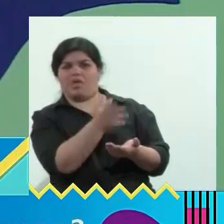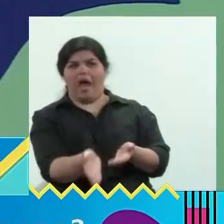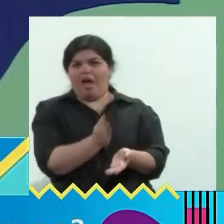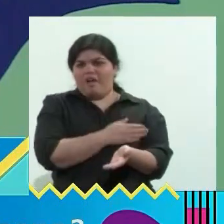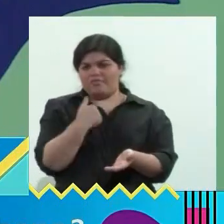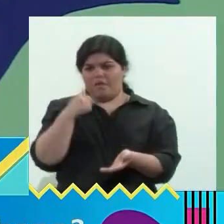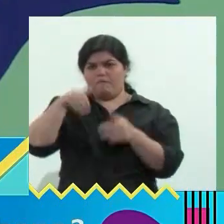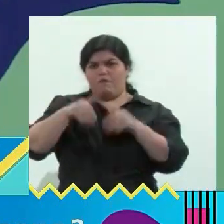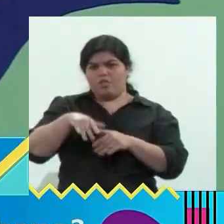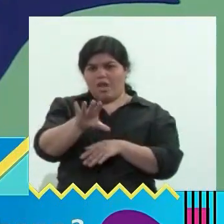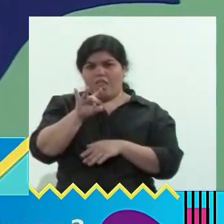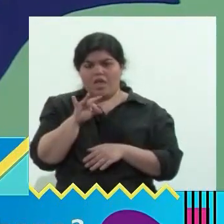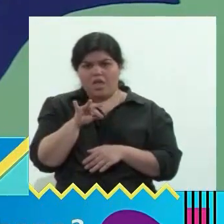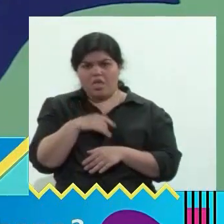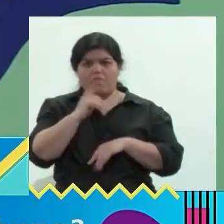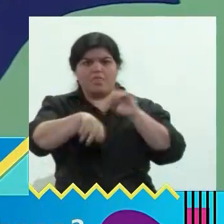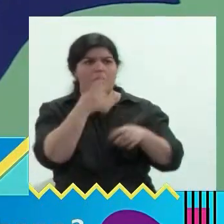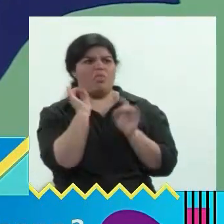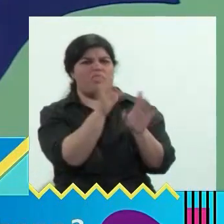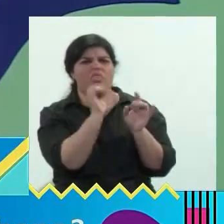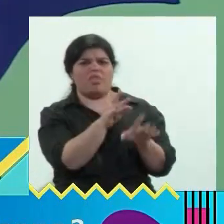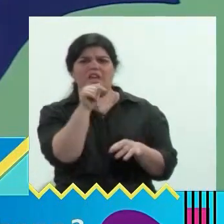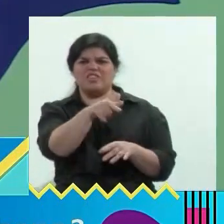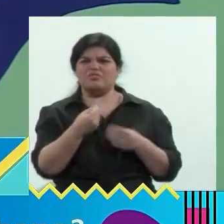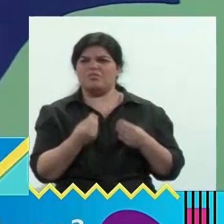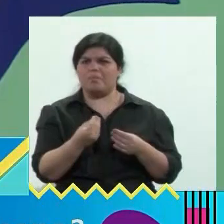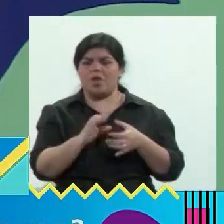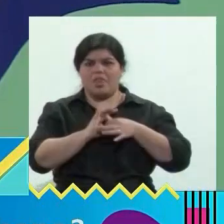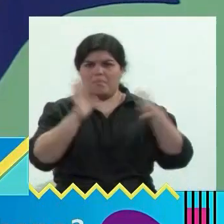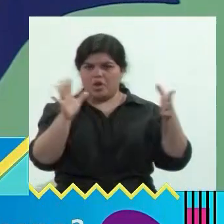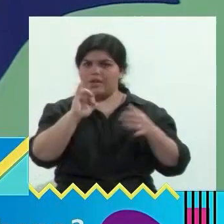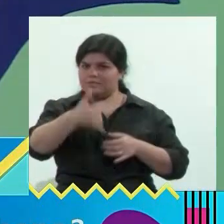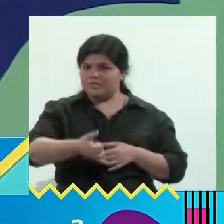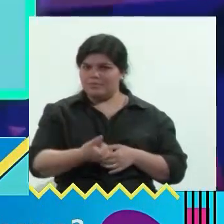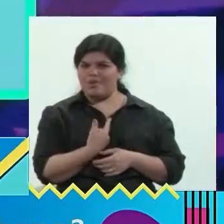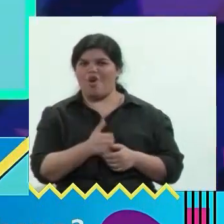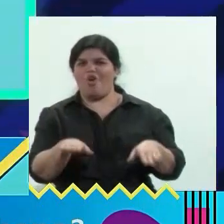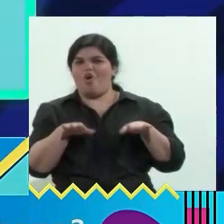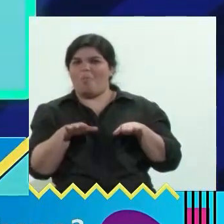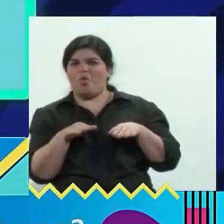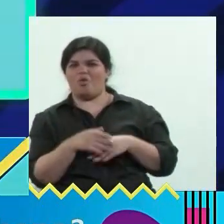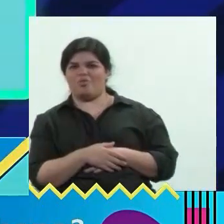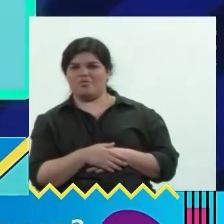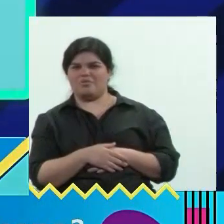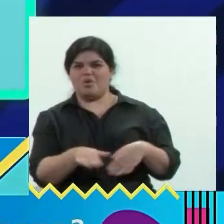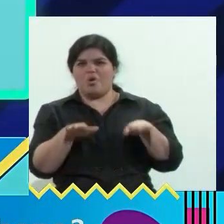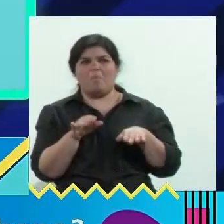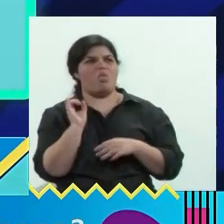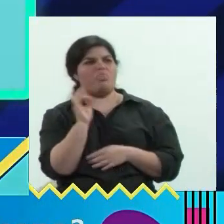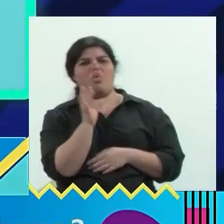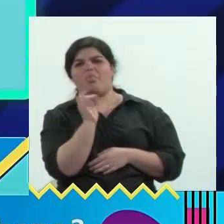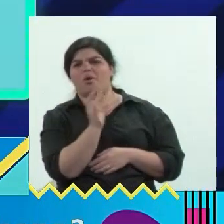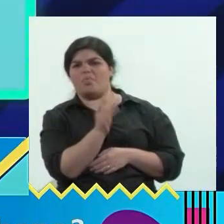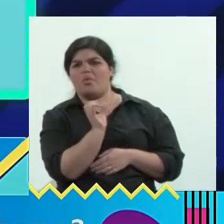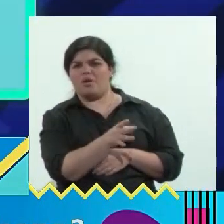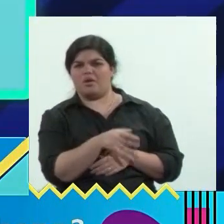elegido, es lícito en democracia, por cierto, pero es muy cómodo, ¿no? O sea, lo que uno debe